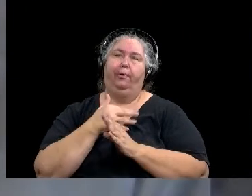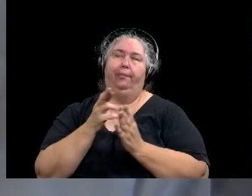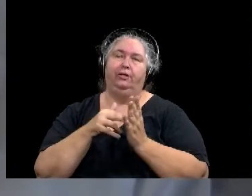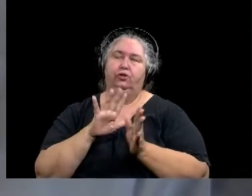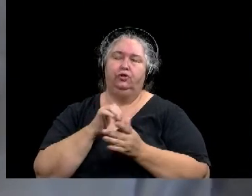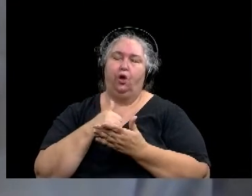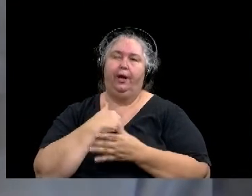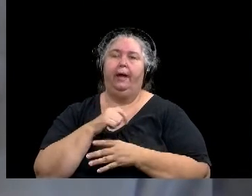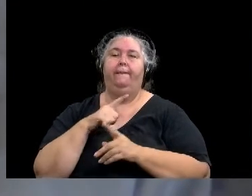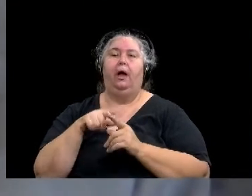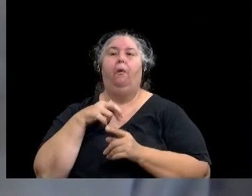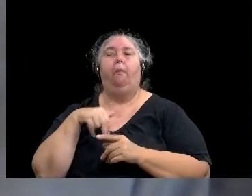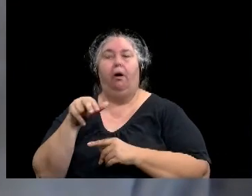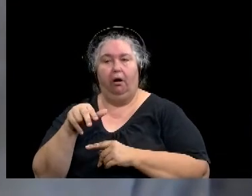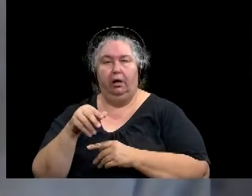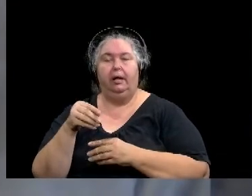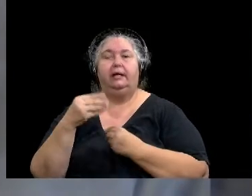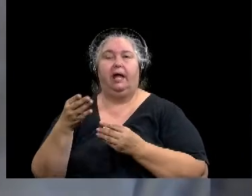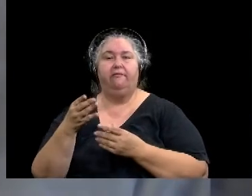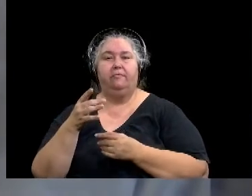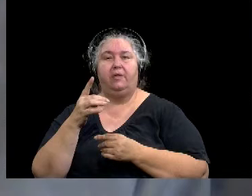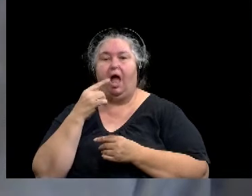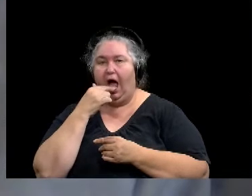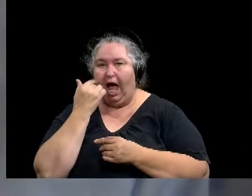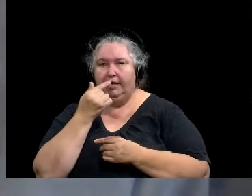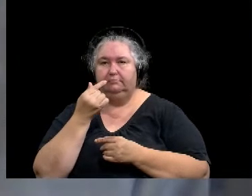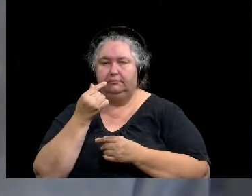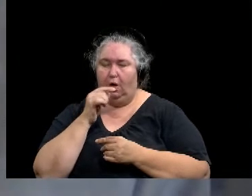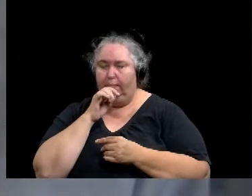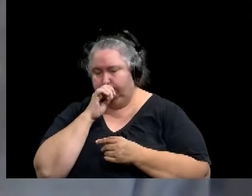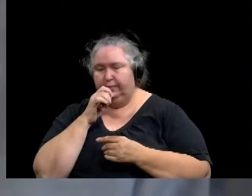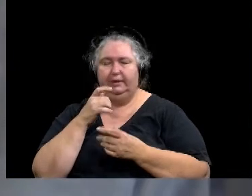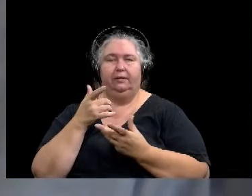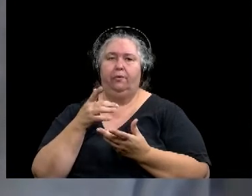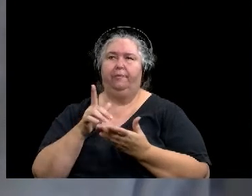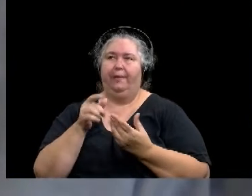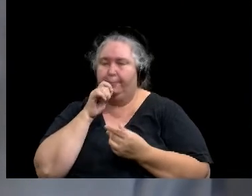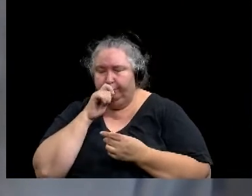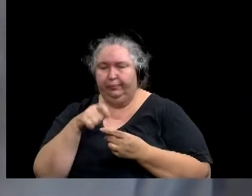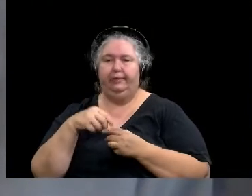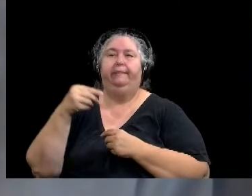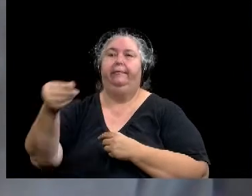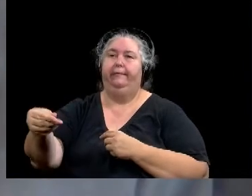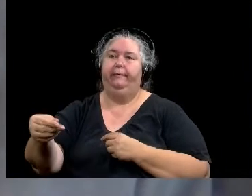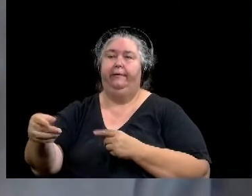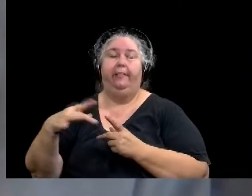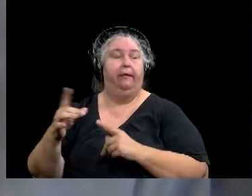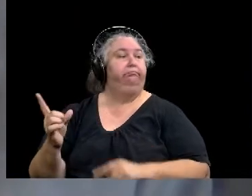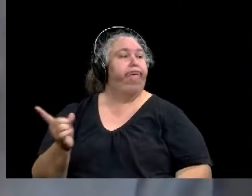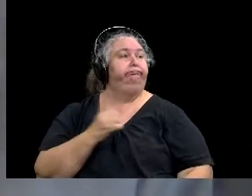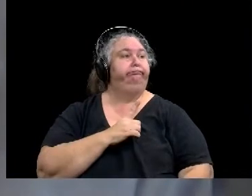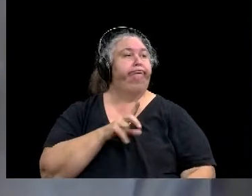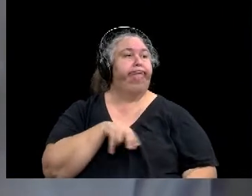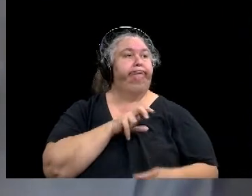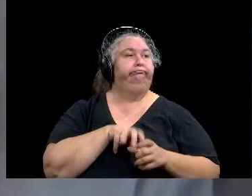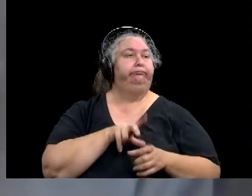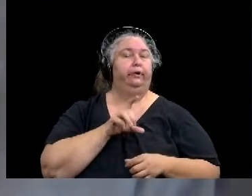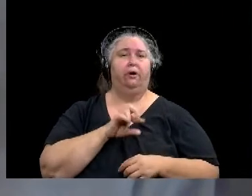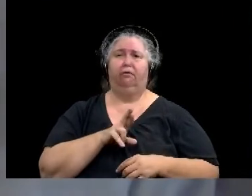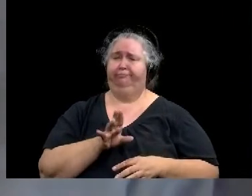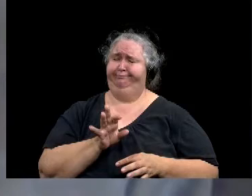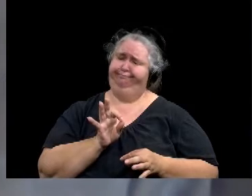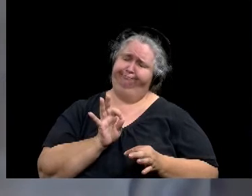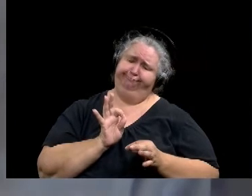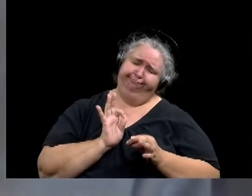bajarme de la cama frei a red registrar me fui a darme mi saliva